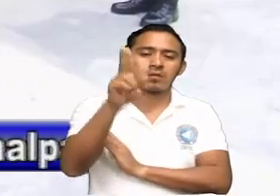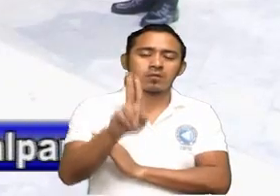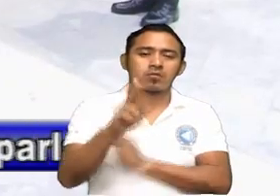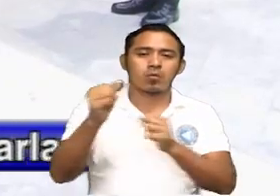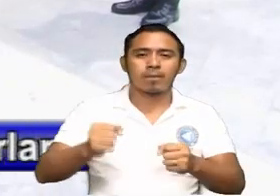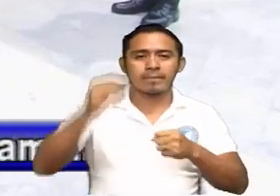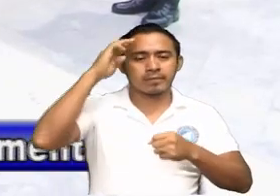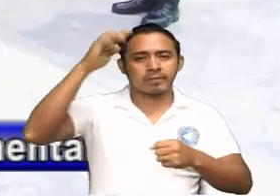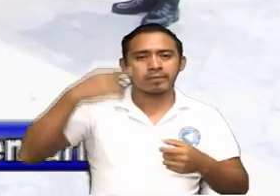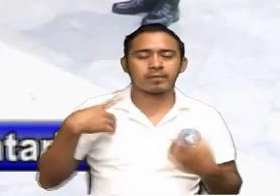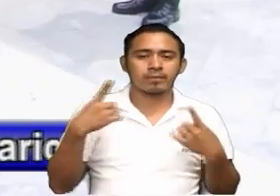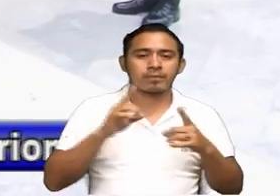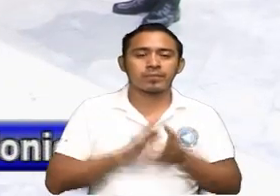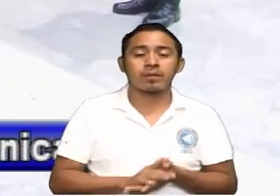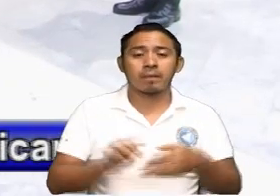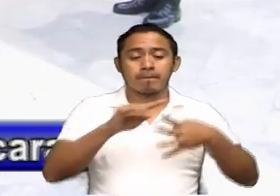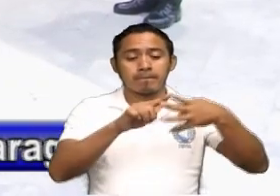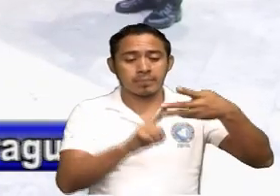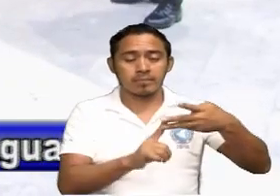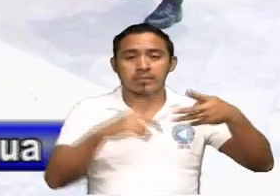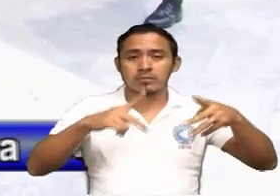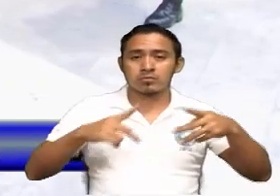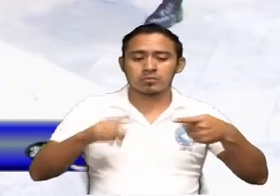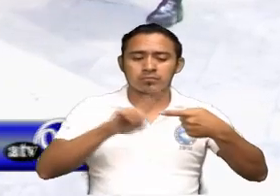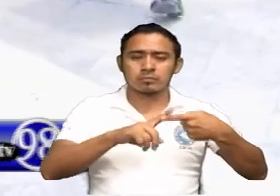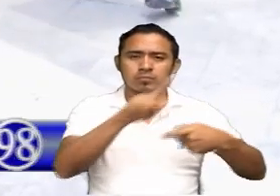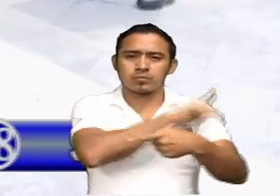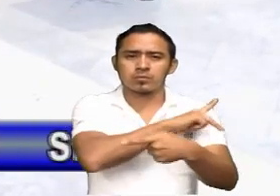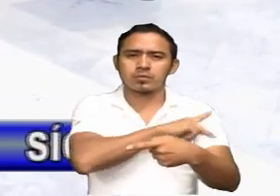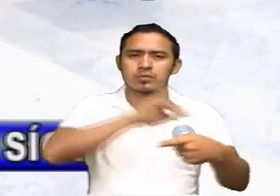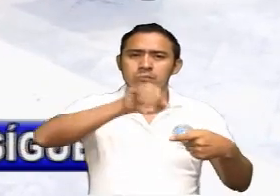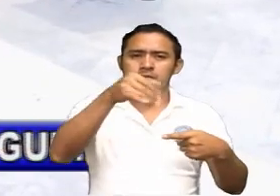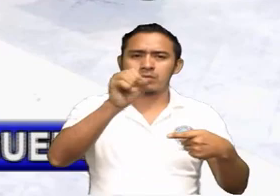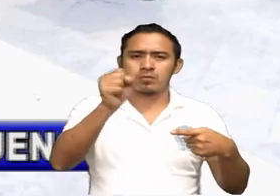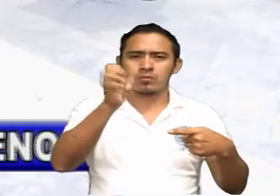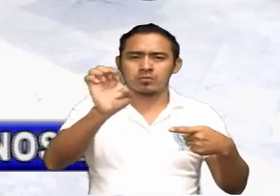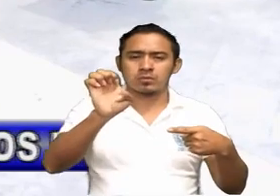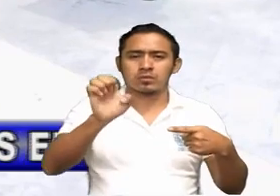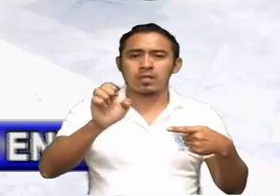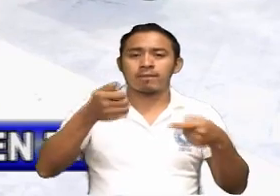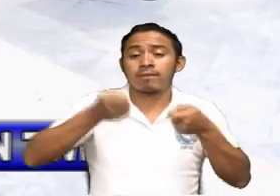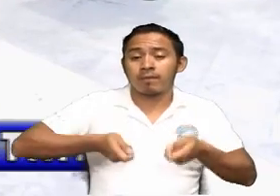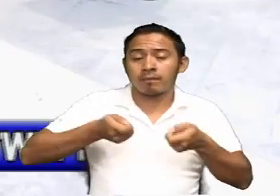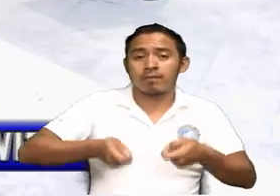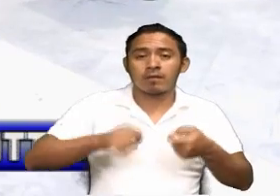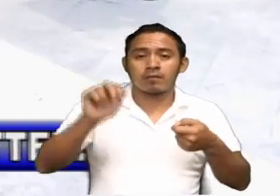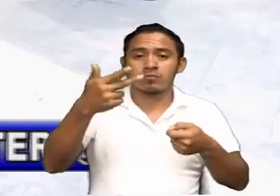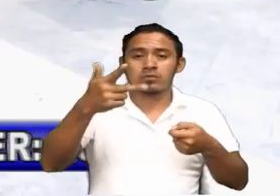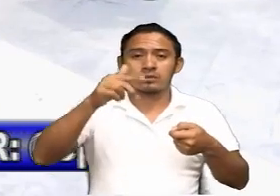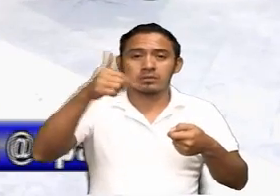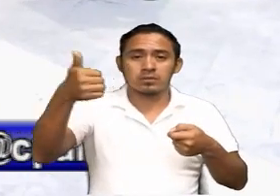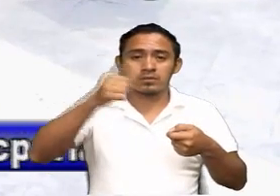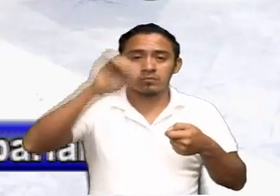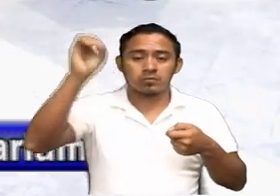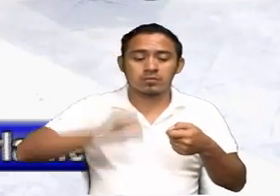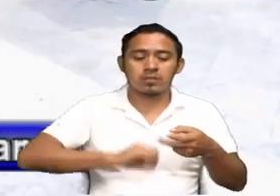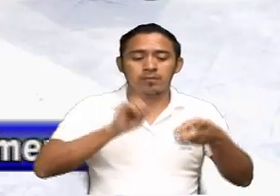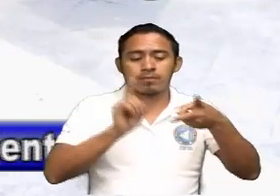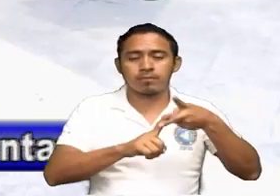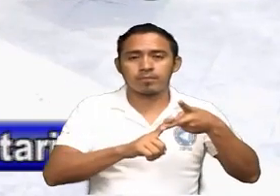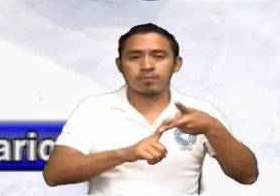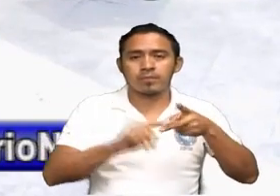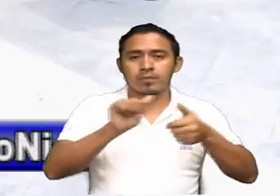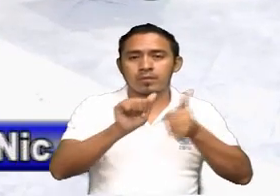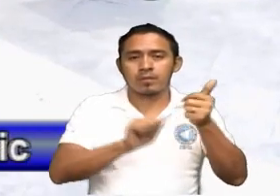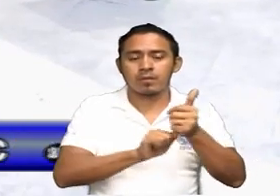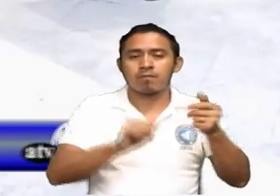tres mejores expedientes del curso pertenecieron al policía José Ángel de Lañau de Granada, con 86%, el segundo la